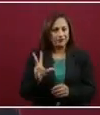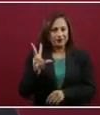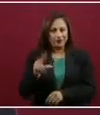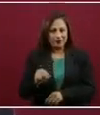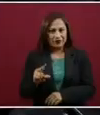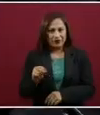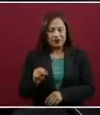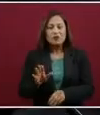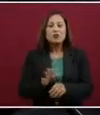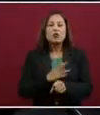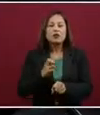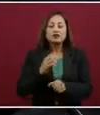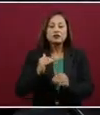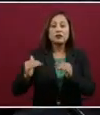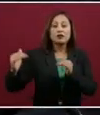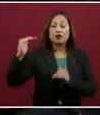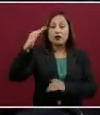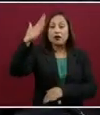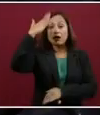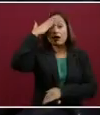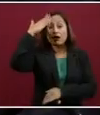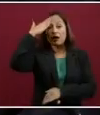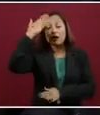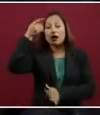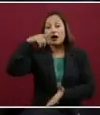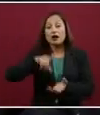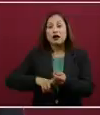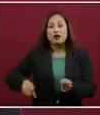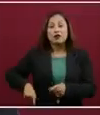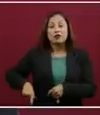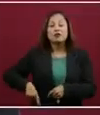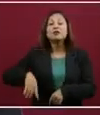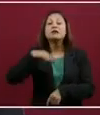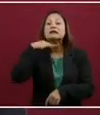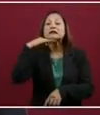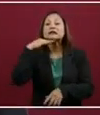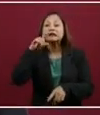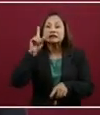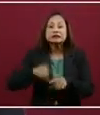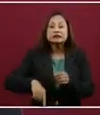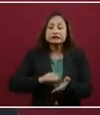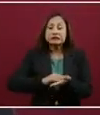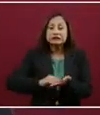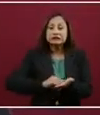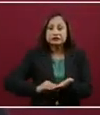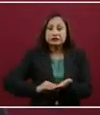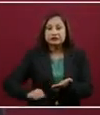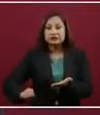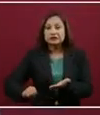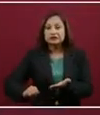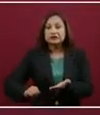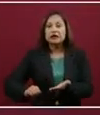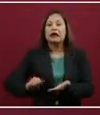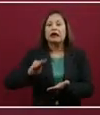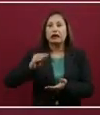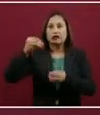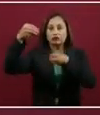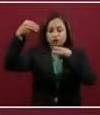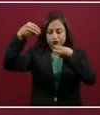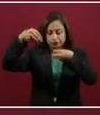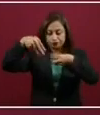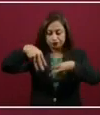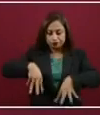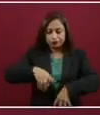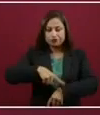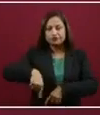corrupción y eso nos va a permitir el renacimiento de nuestro querido México. Ese es